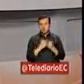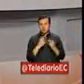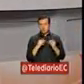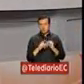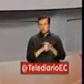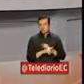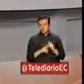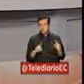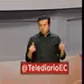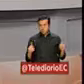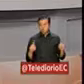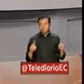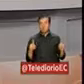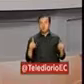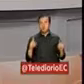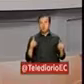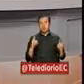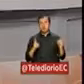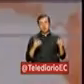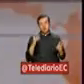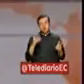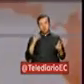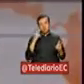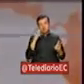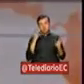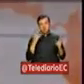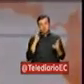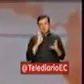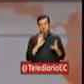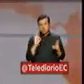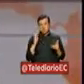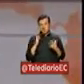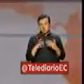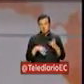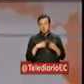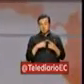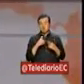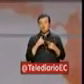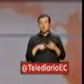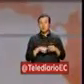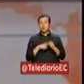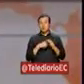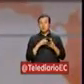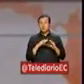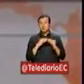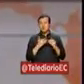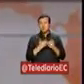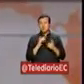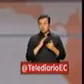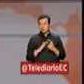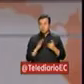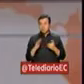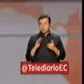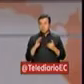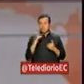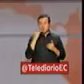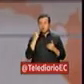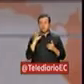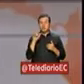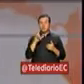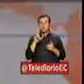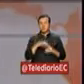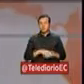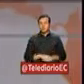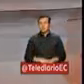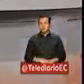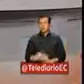de clases tendrá que ser probablemente, si es que así lo dispone el presidente de la Comisión de Intervención, el día lunes.